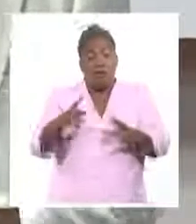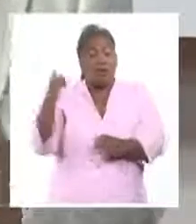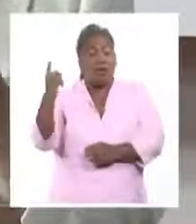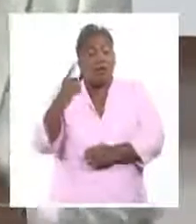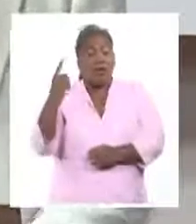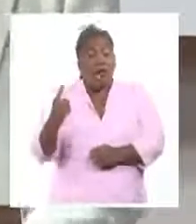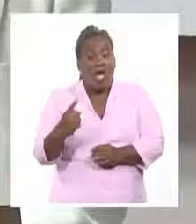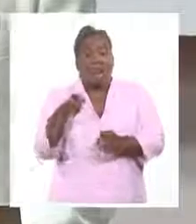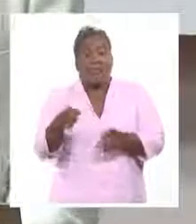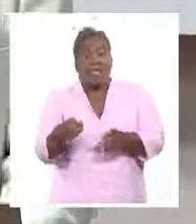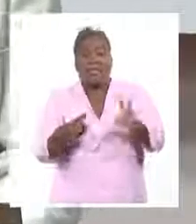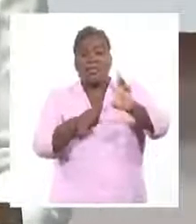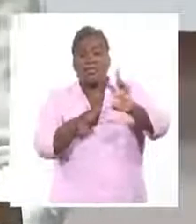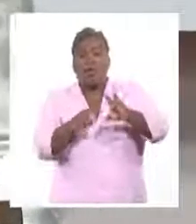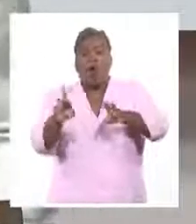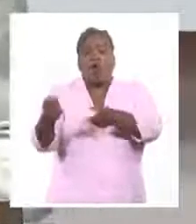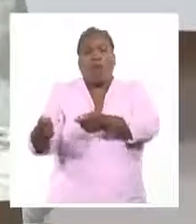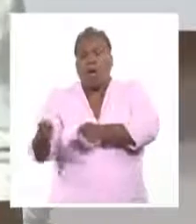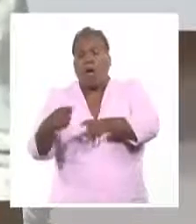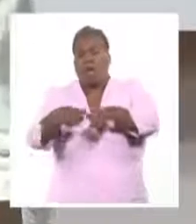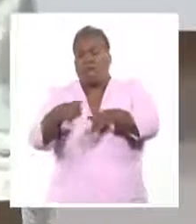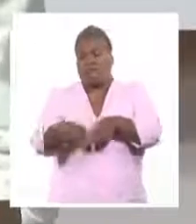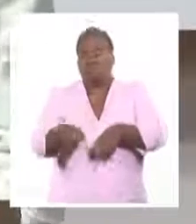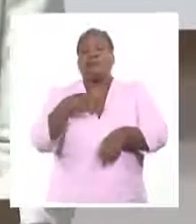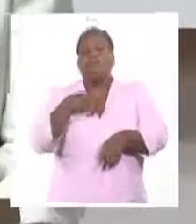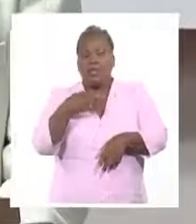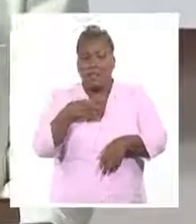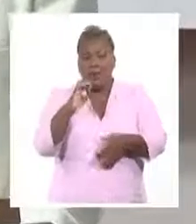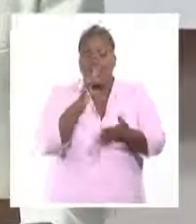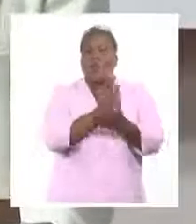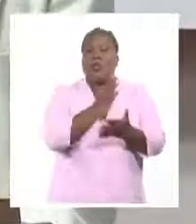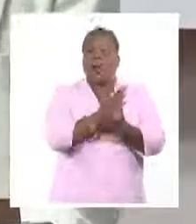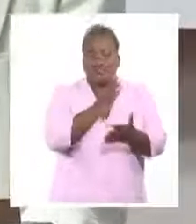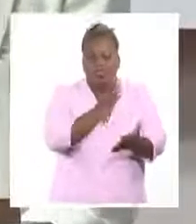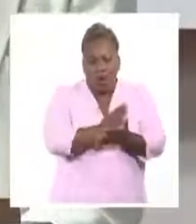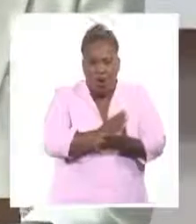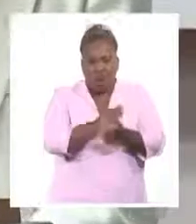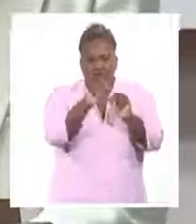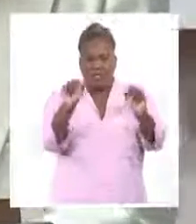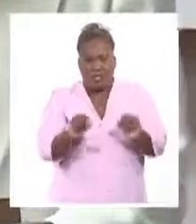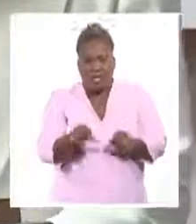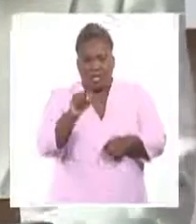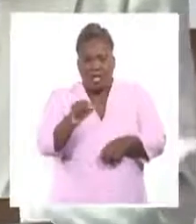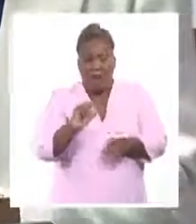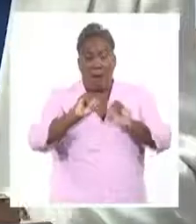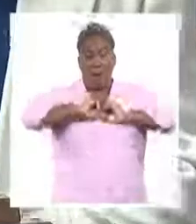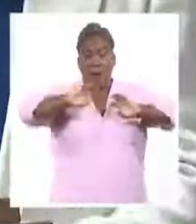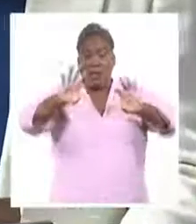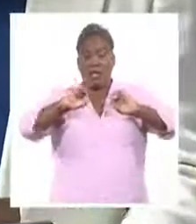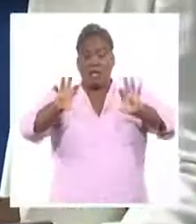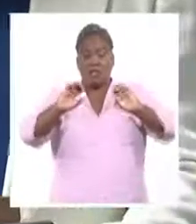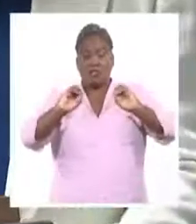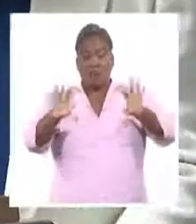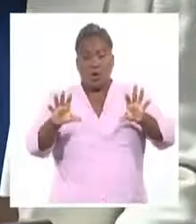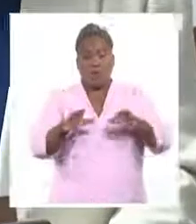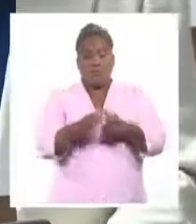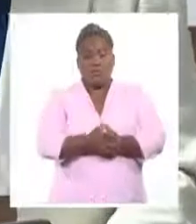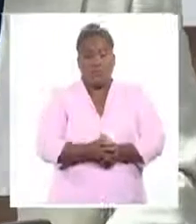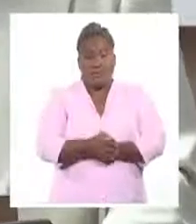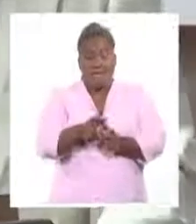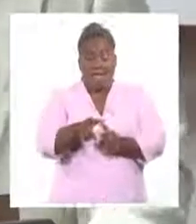comunicación, un sistema de educación, un sistema nacional de instituciones culturales, un sistema de publicaciones y sitios en el espacio